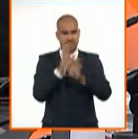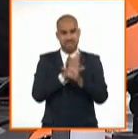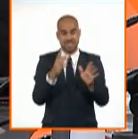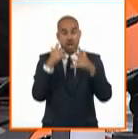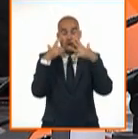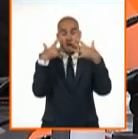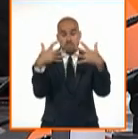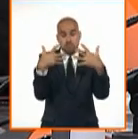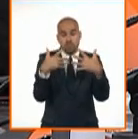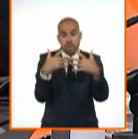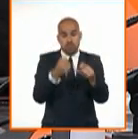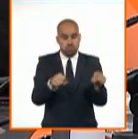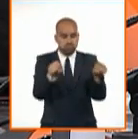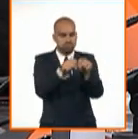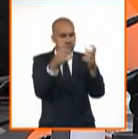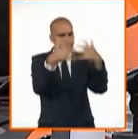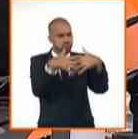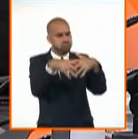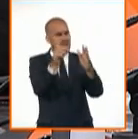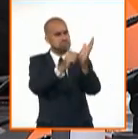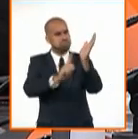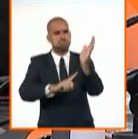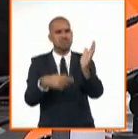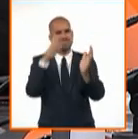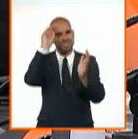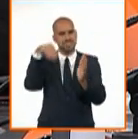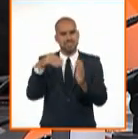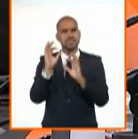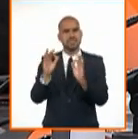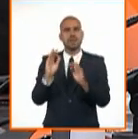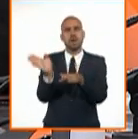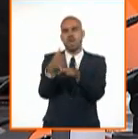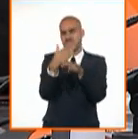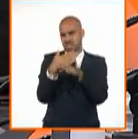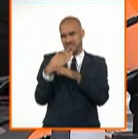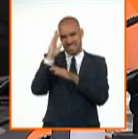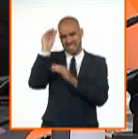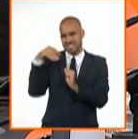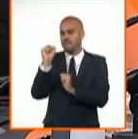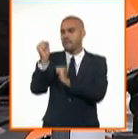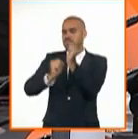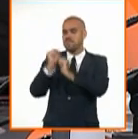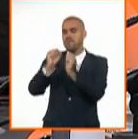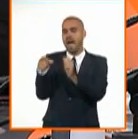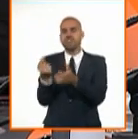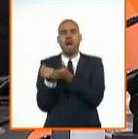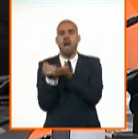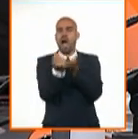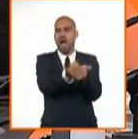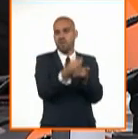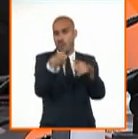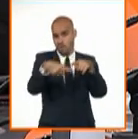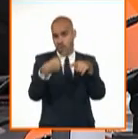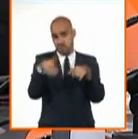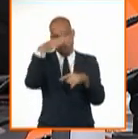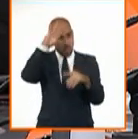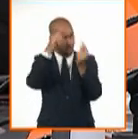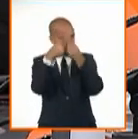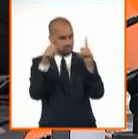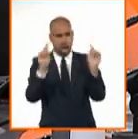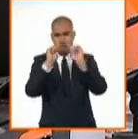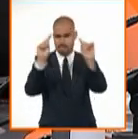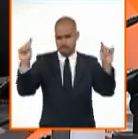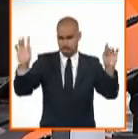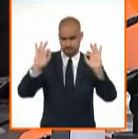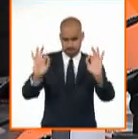está en las termoeléctricas distribuidas a lo largo y ancho del territorio nacional está esta tarde con